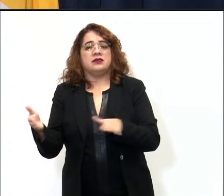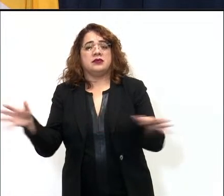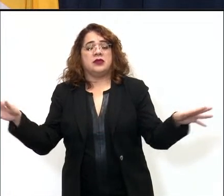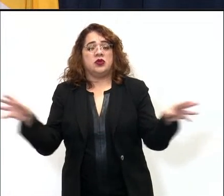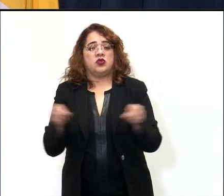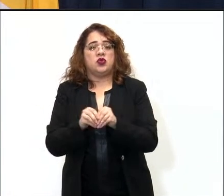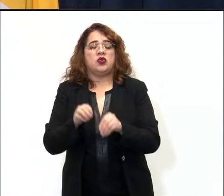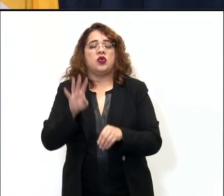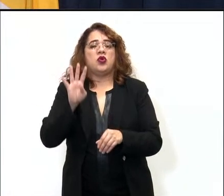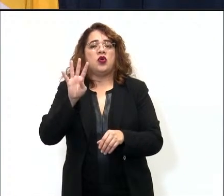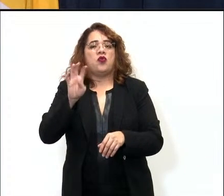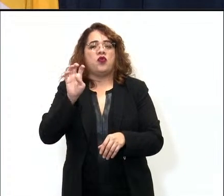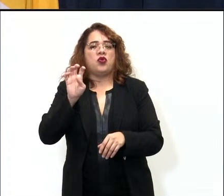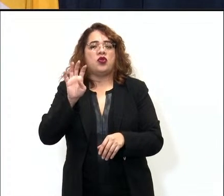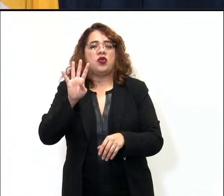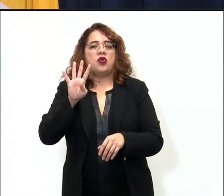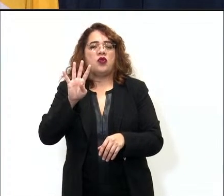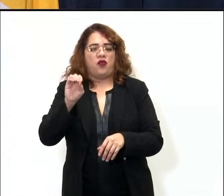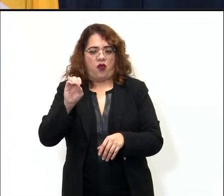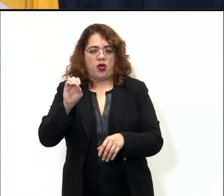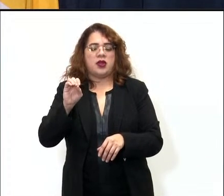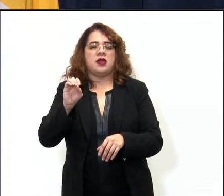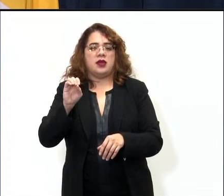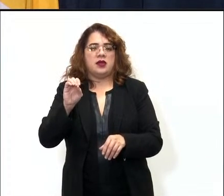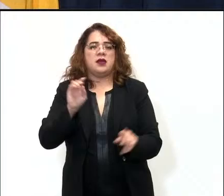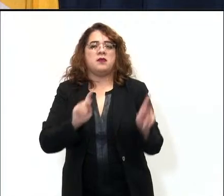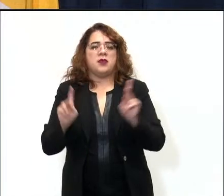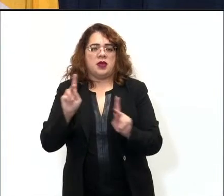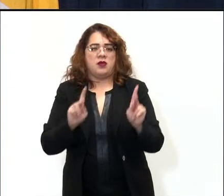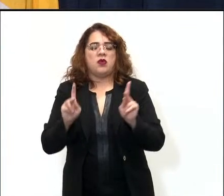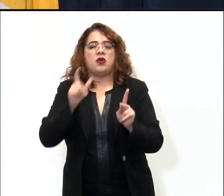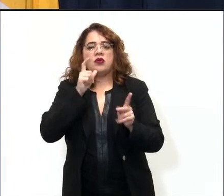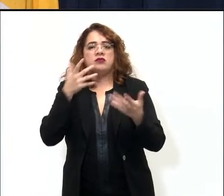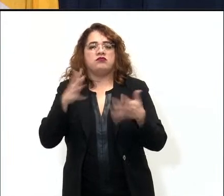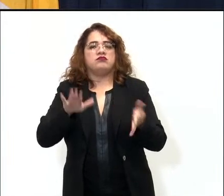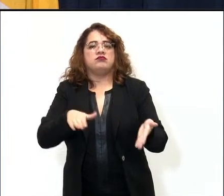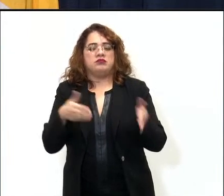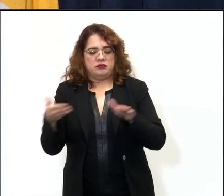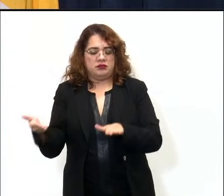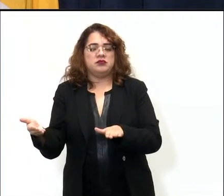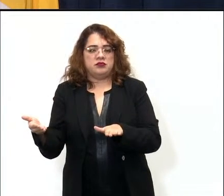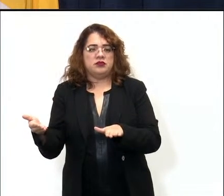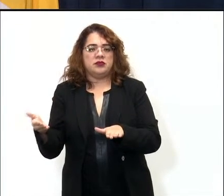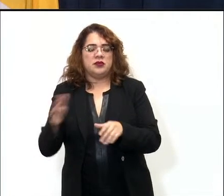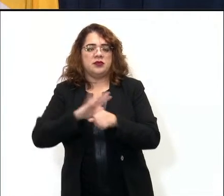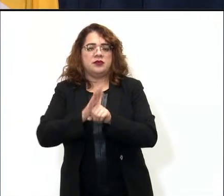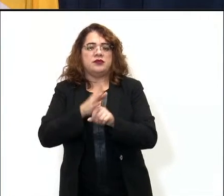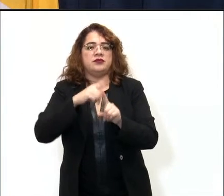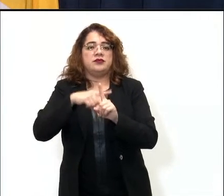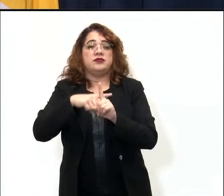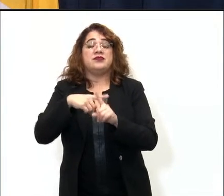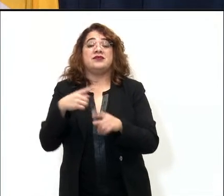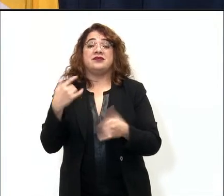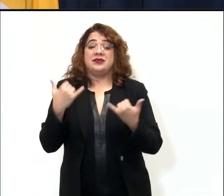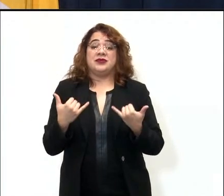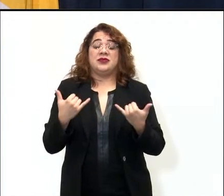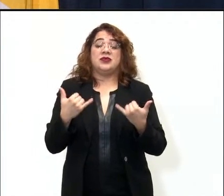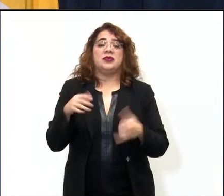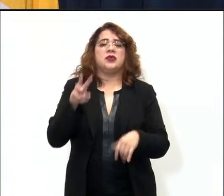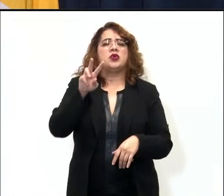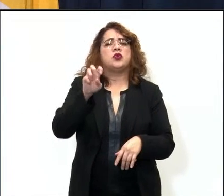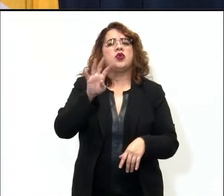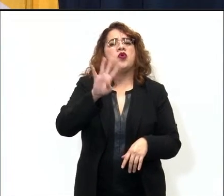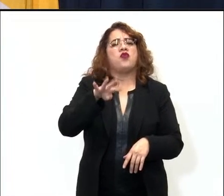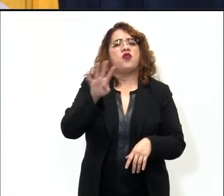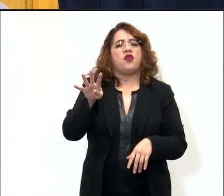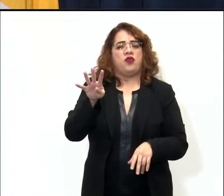un total de 440 personas que han fallecido. Al día de hoy,